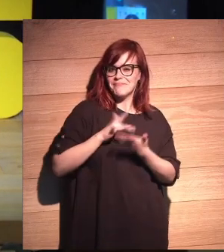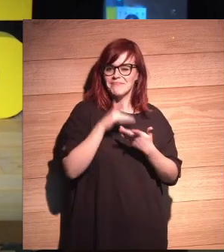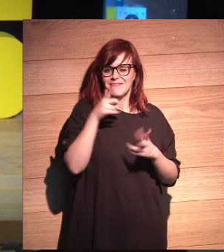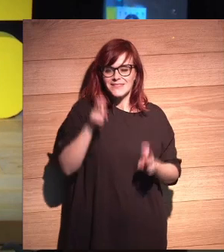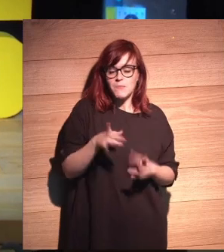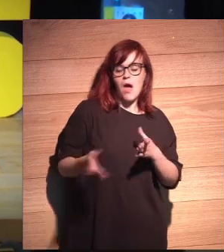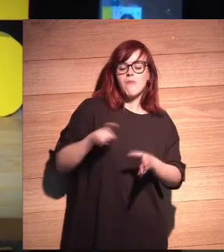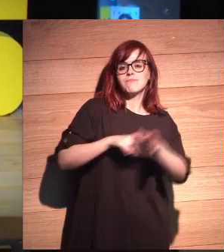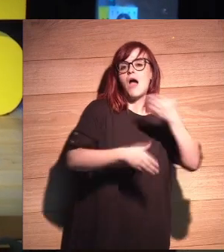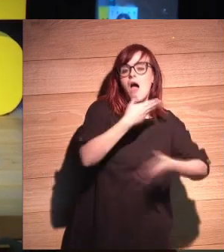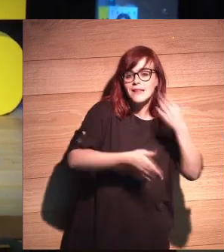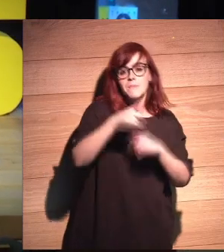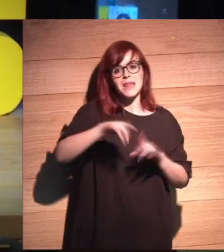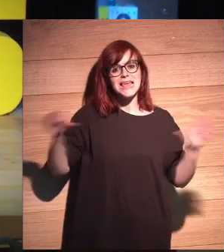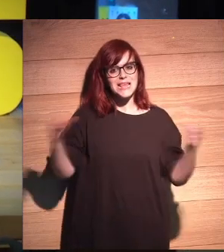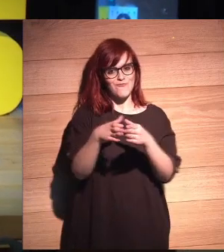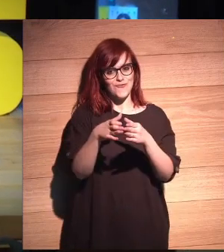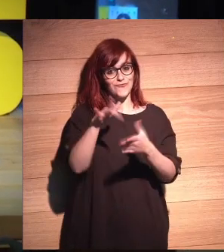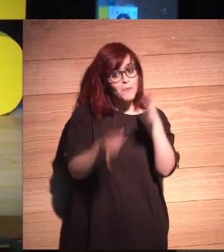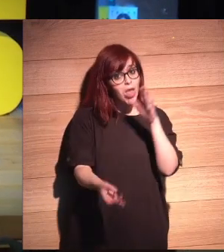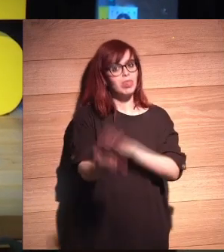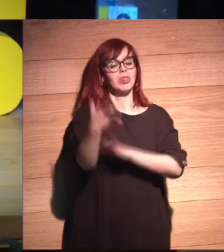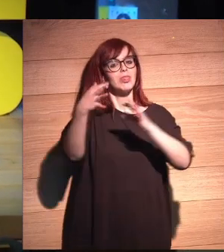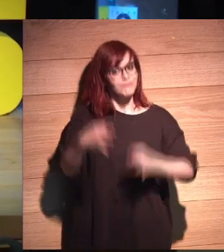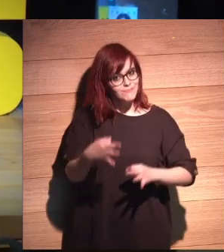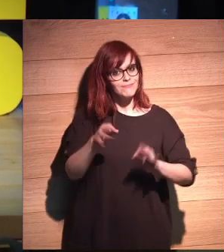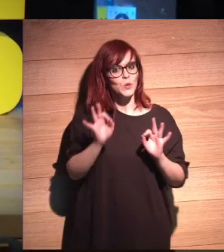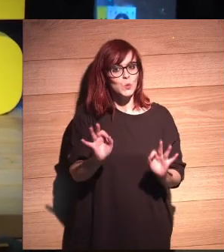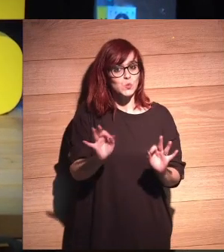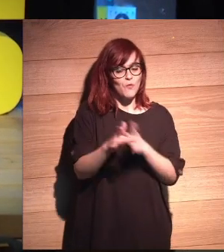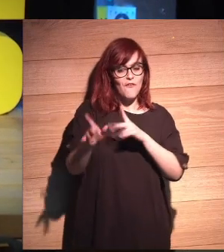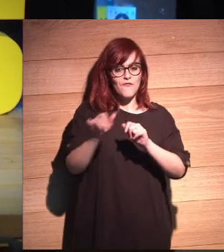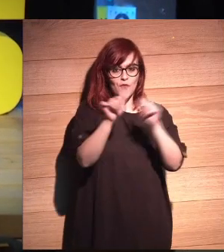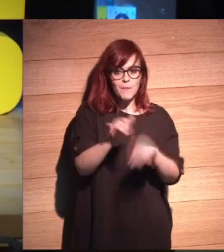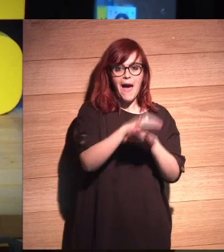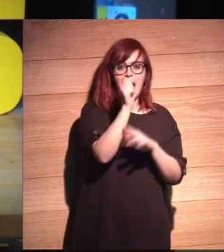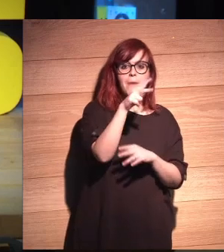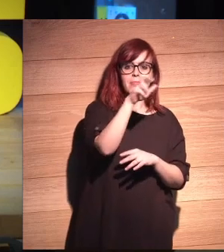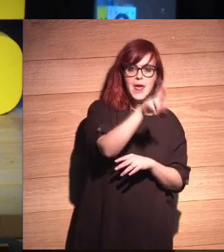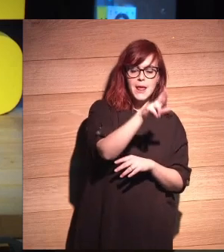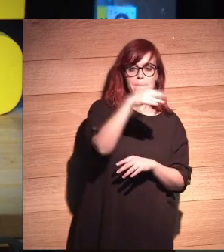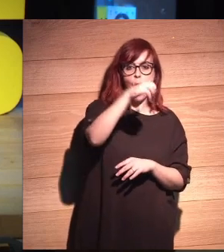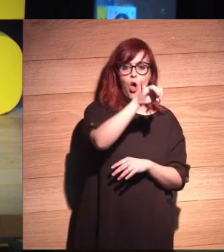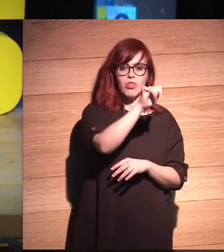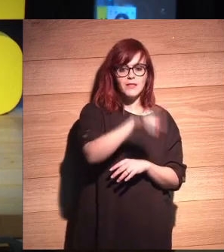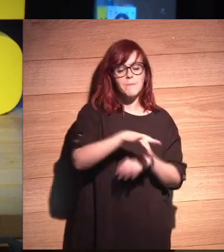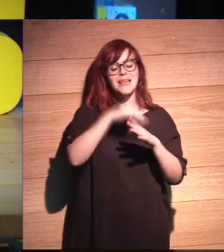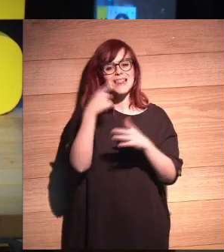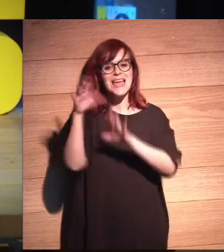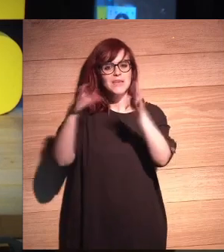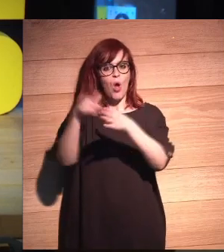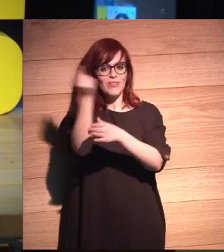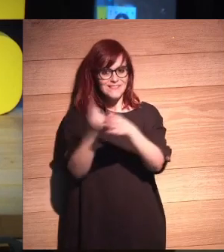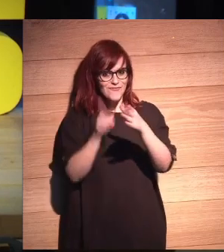conocer constantemente. También al equipo que lo hace posible, que le da forma, sobre todo, Javier Moya y parte del equipo de diseño andan